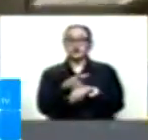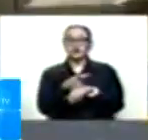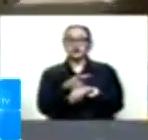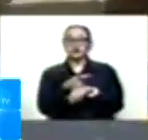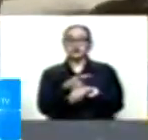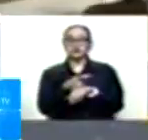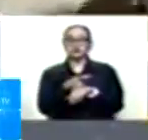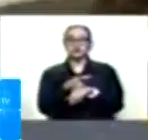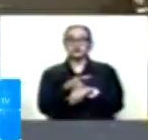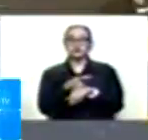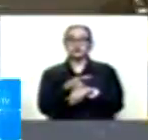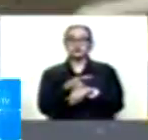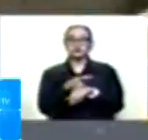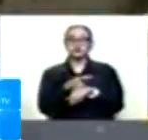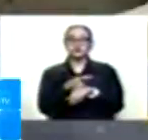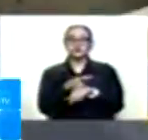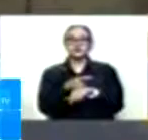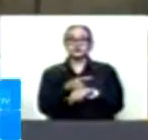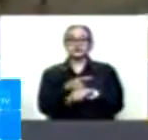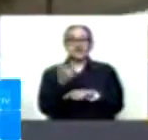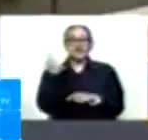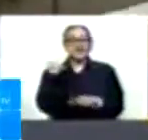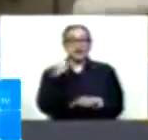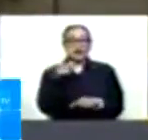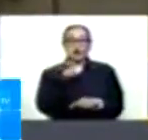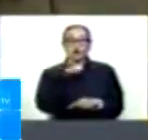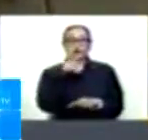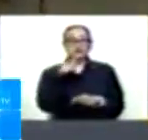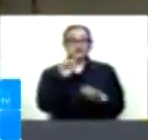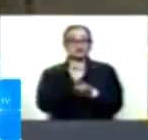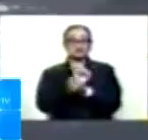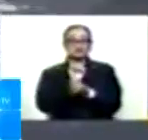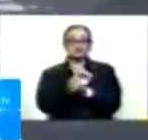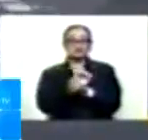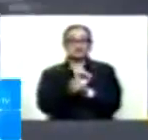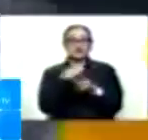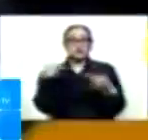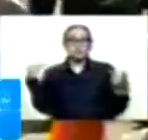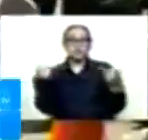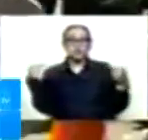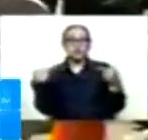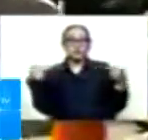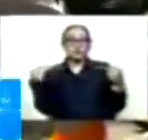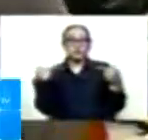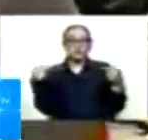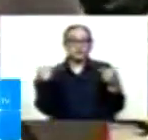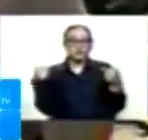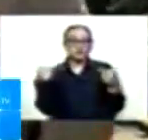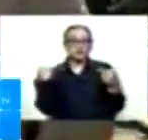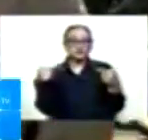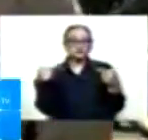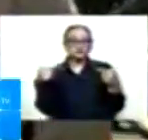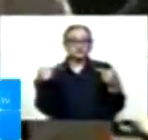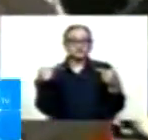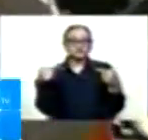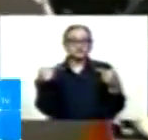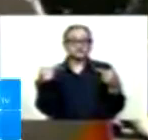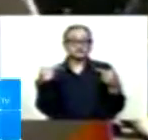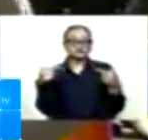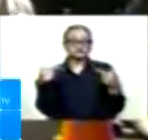Guaruña. Allí se presentó una situación violenta entre los privados de libertad y hubo